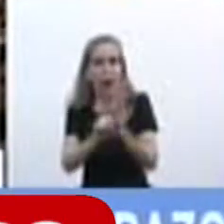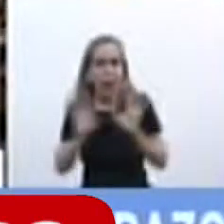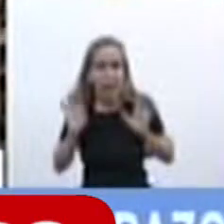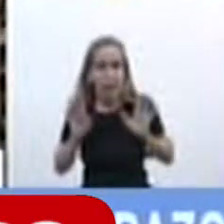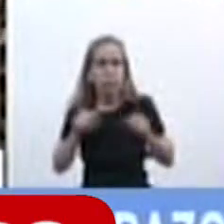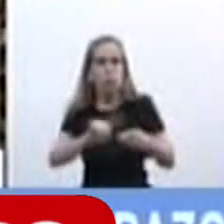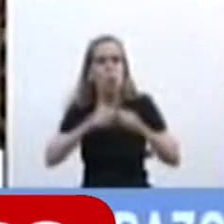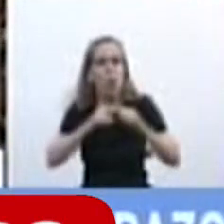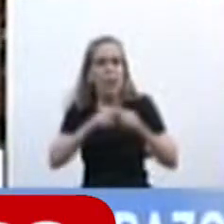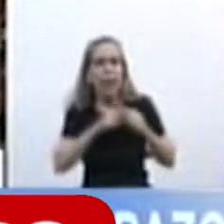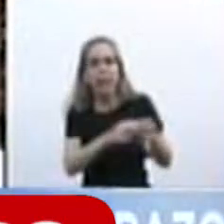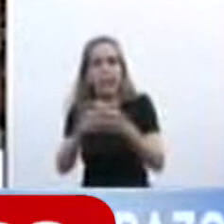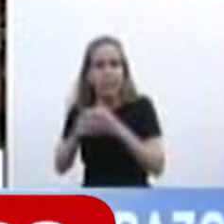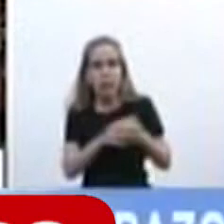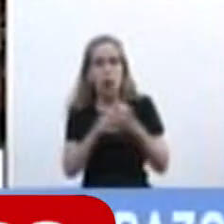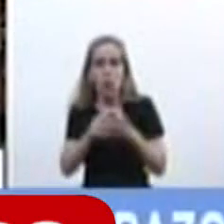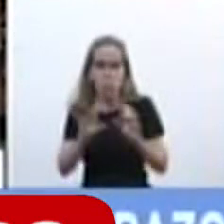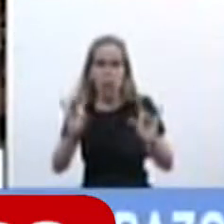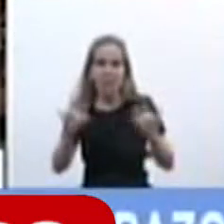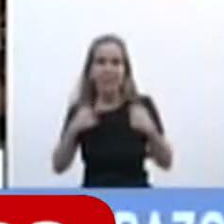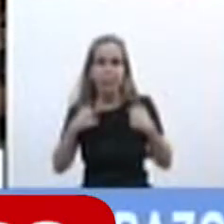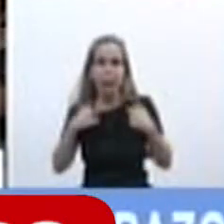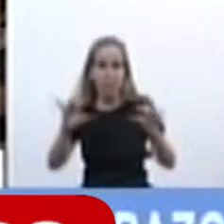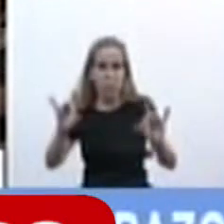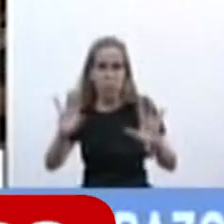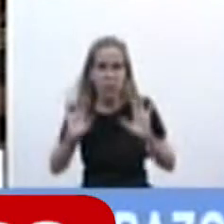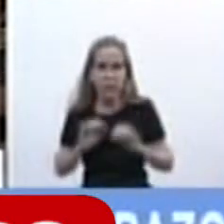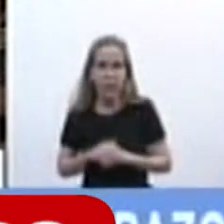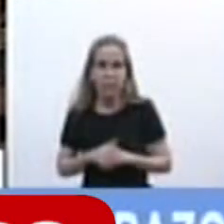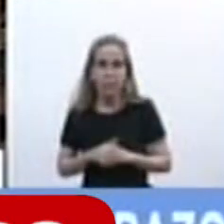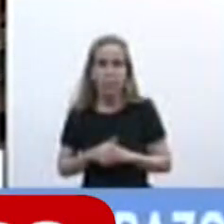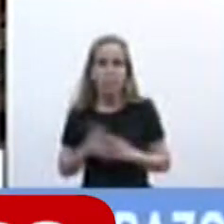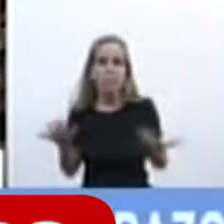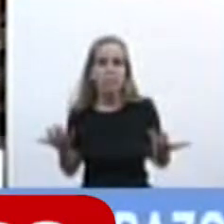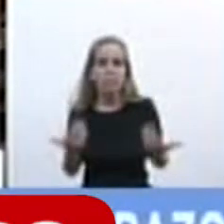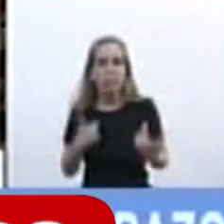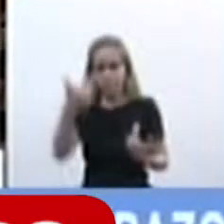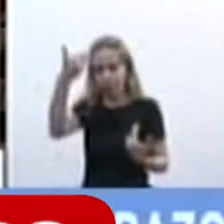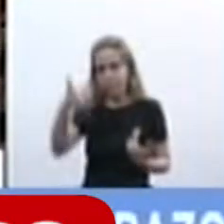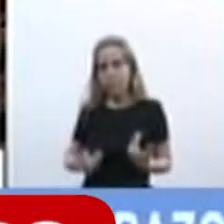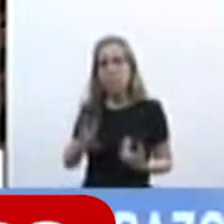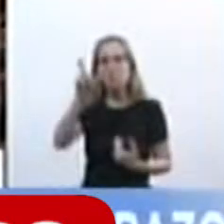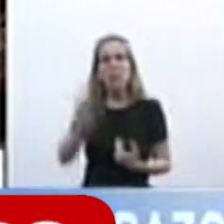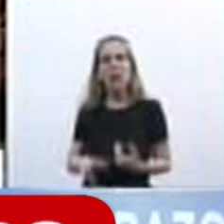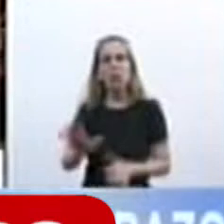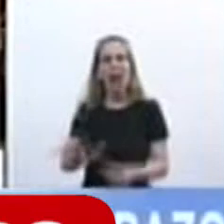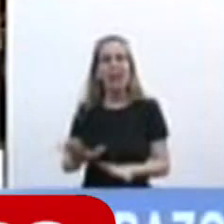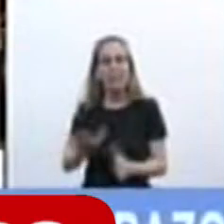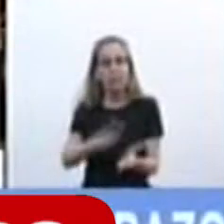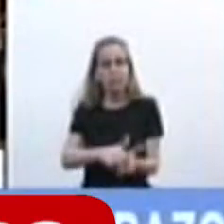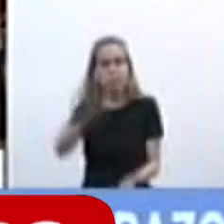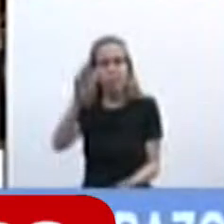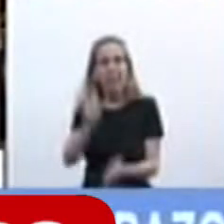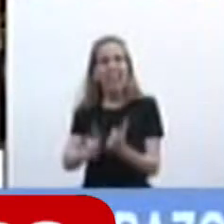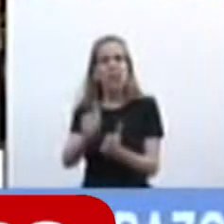Un debate muy difícil para mí, para una persona con esta historia religiosa que acabo